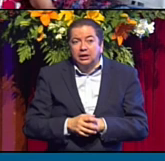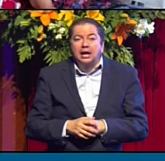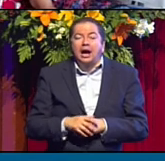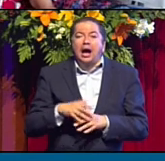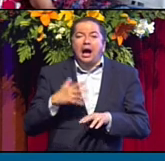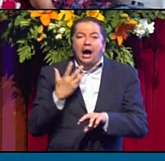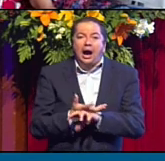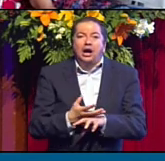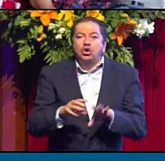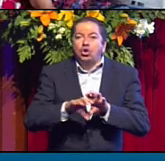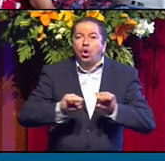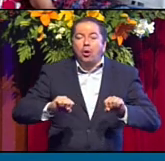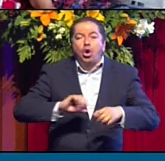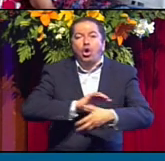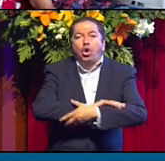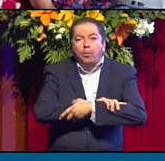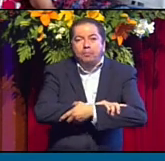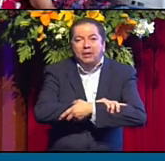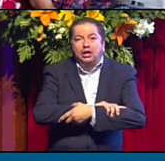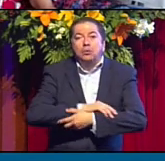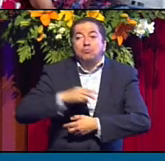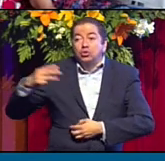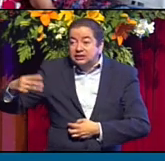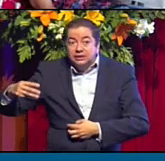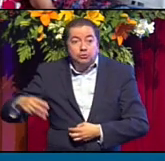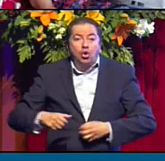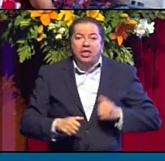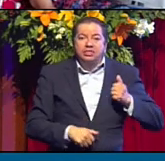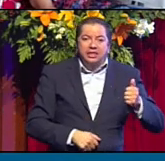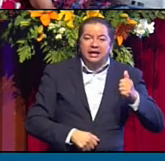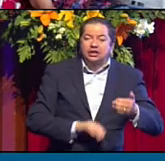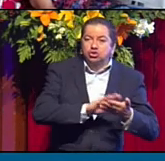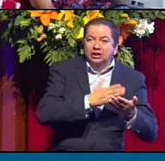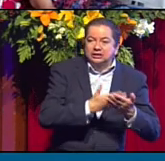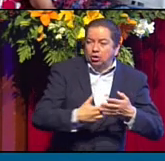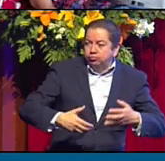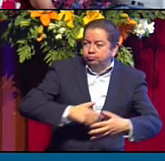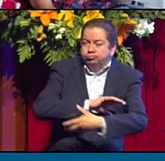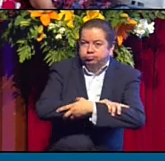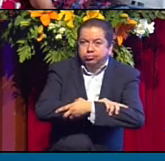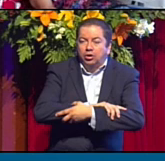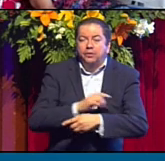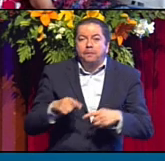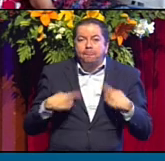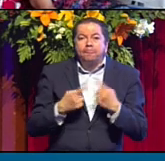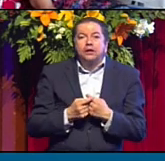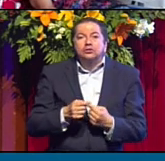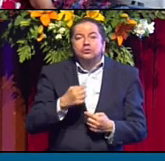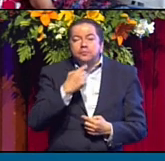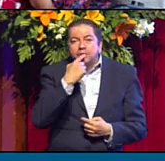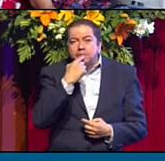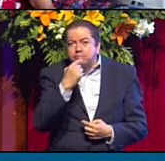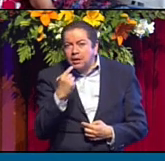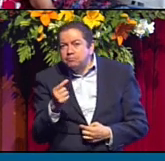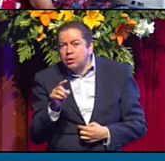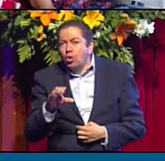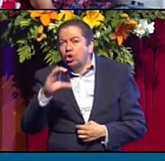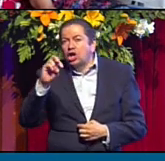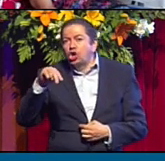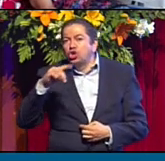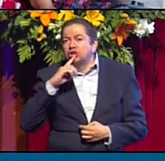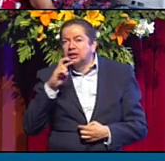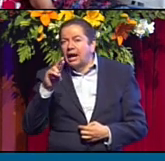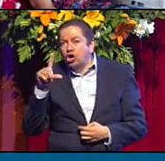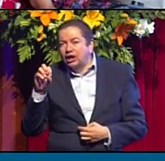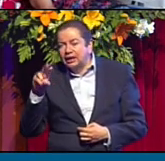hay un convenio entre el municipio y la dirección de salud. Hoy día el director de salud me dijo, hemos consultado a la Contraloría y existe la